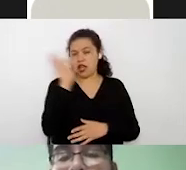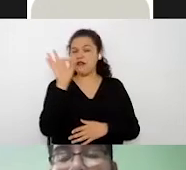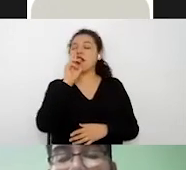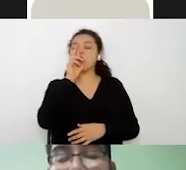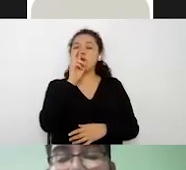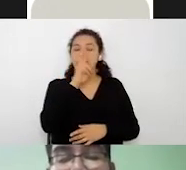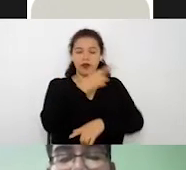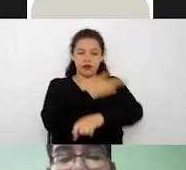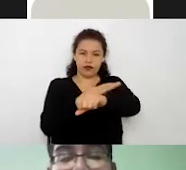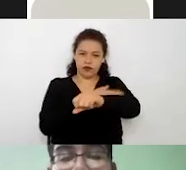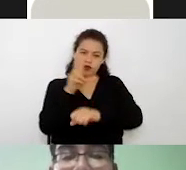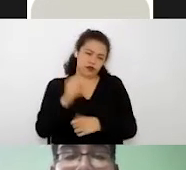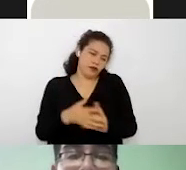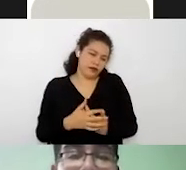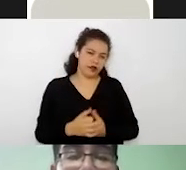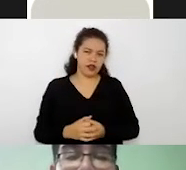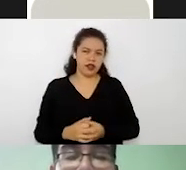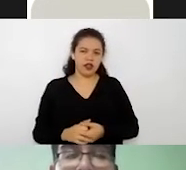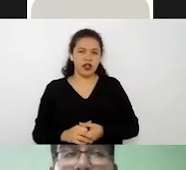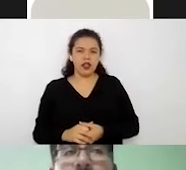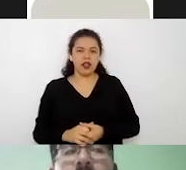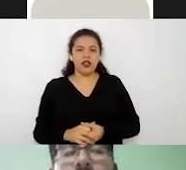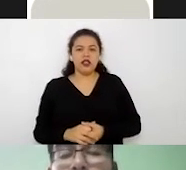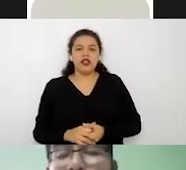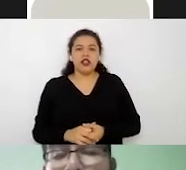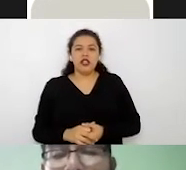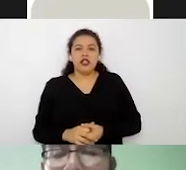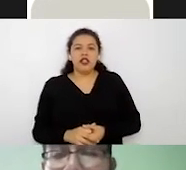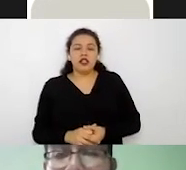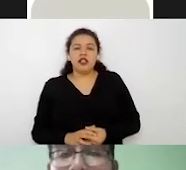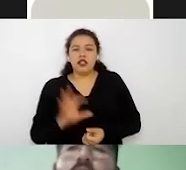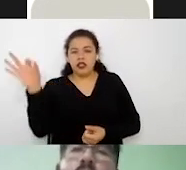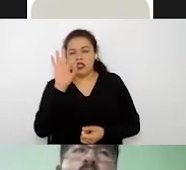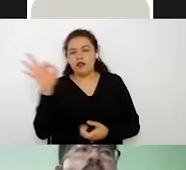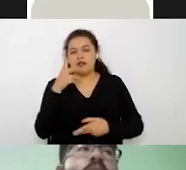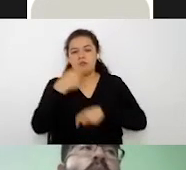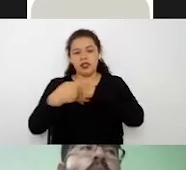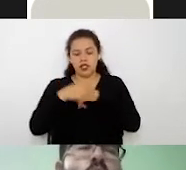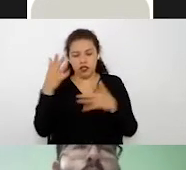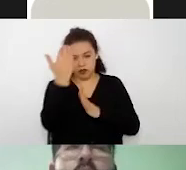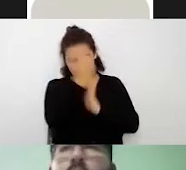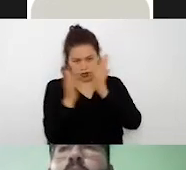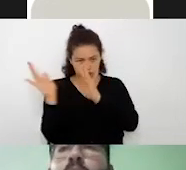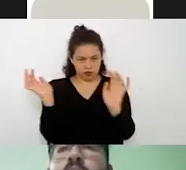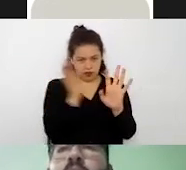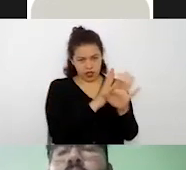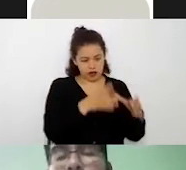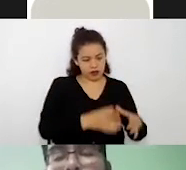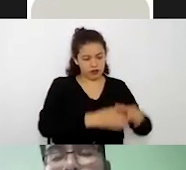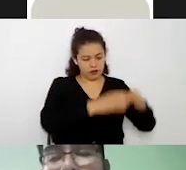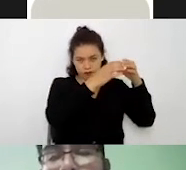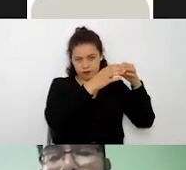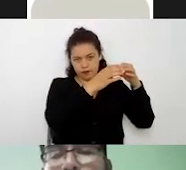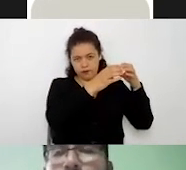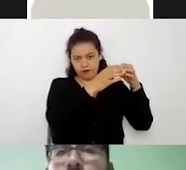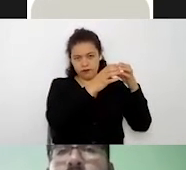mejor solución, como lo hemos visto, que quizás sea replegarnos en un punto de menor riesgo, como lo puede ser una columna, como lo puede ser debajo